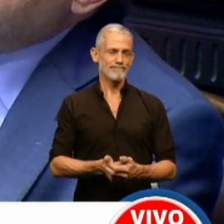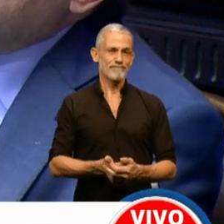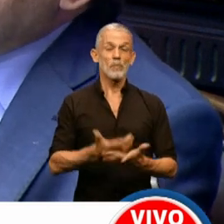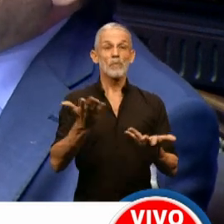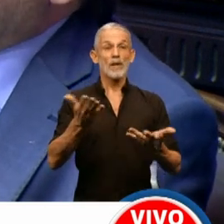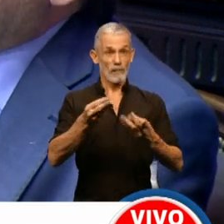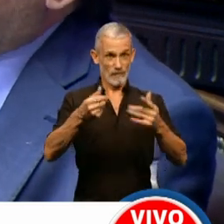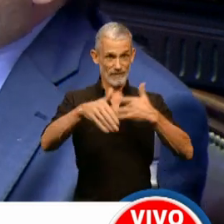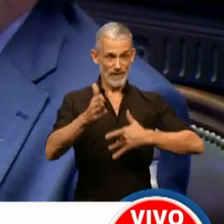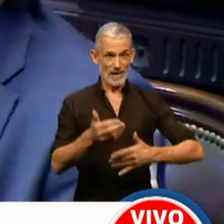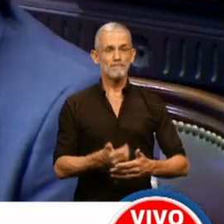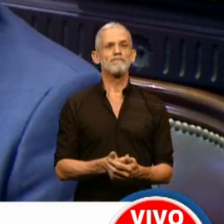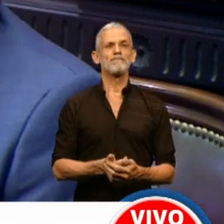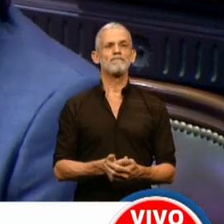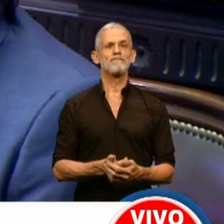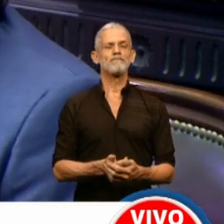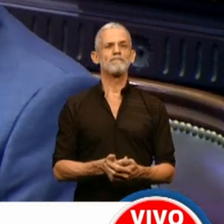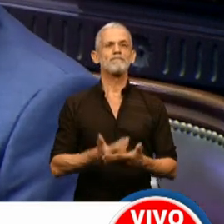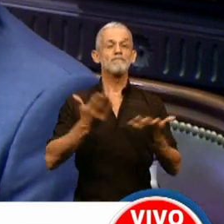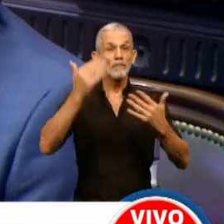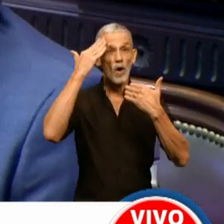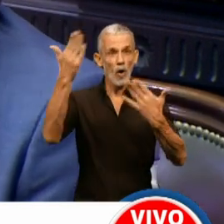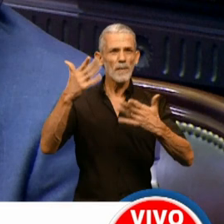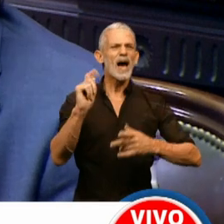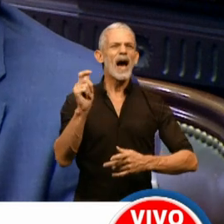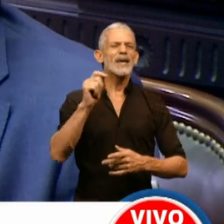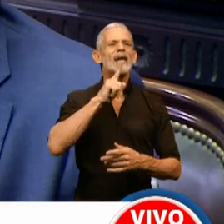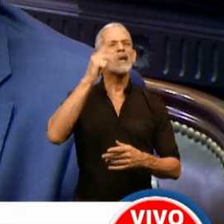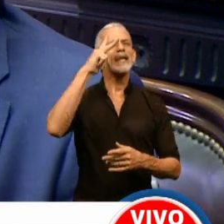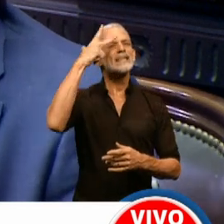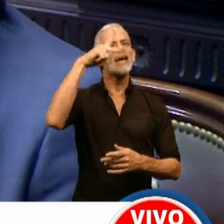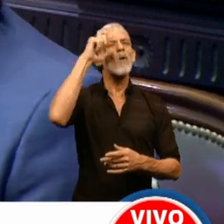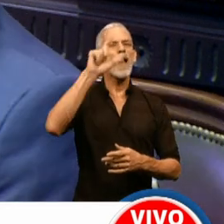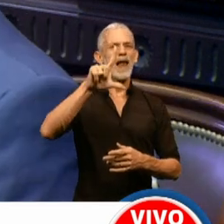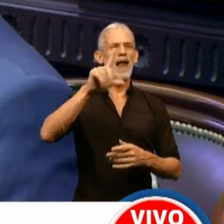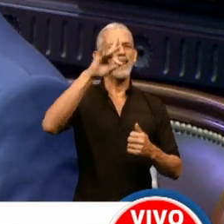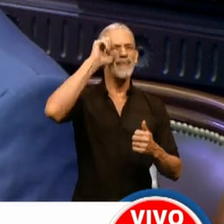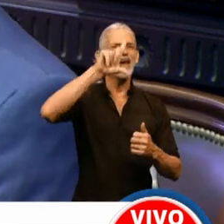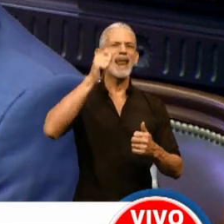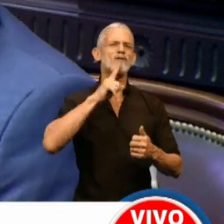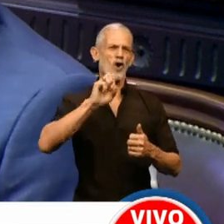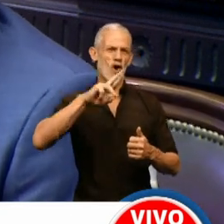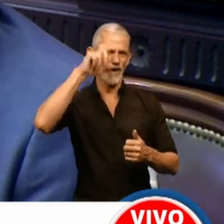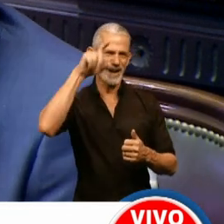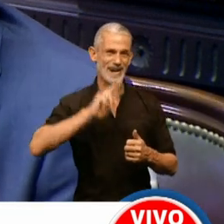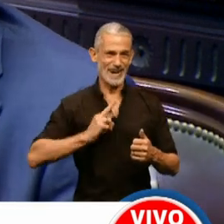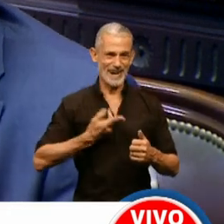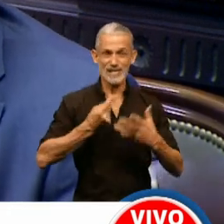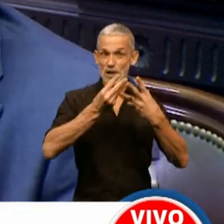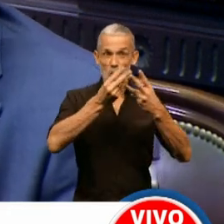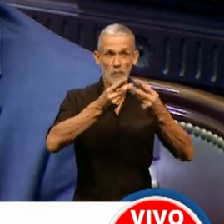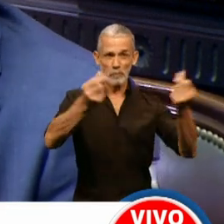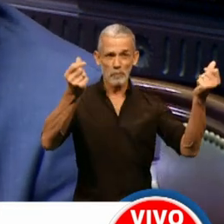presidenta un homenaje a te huele de la torre que desapareció